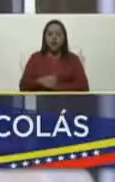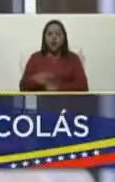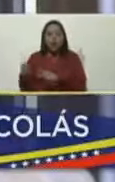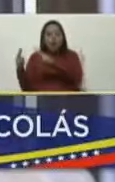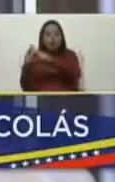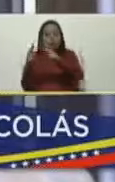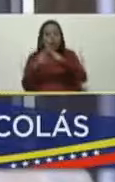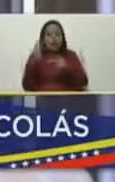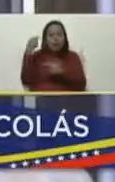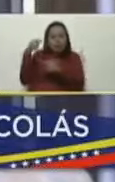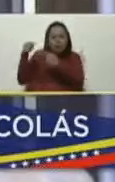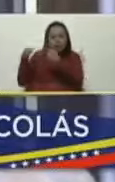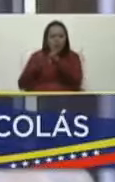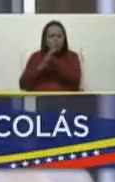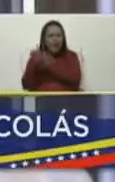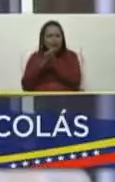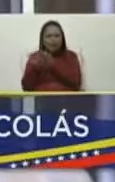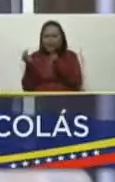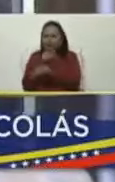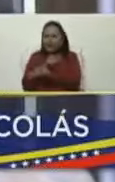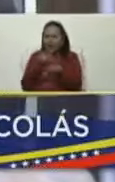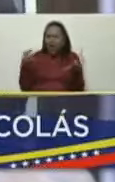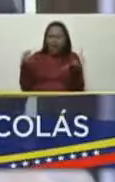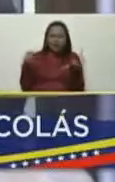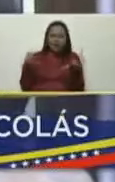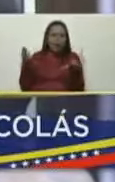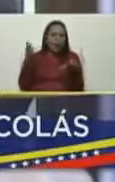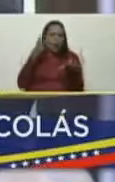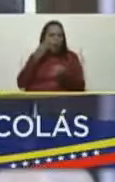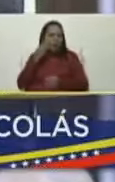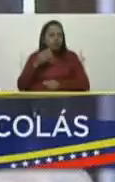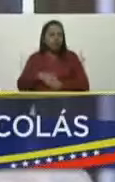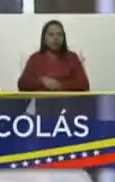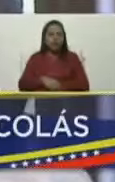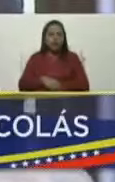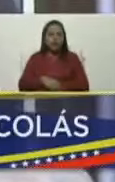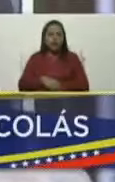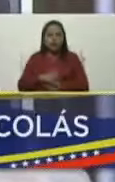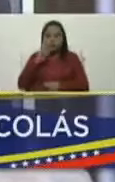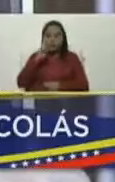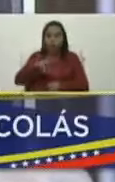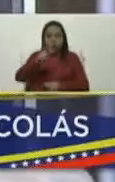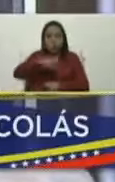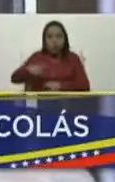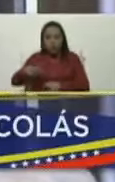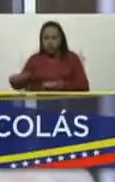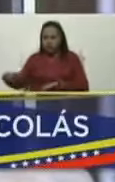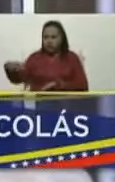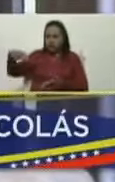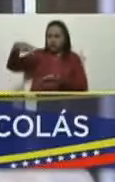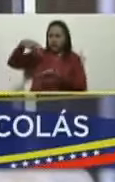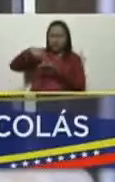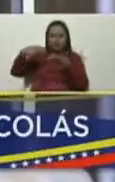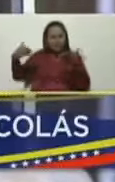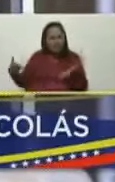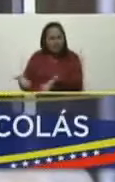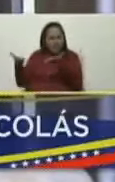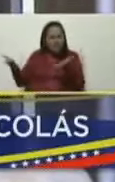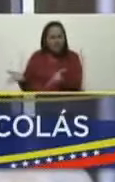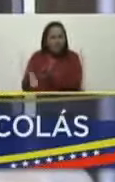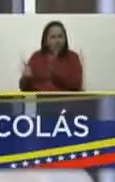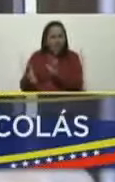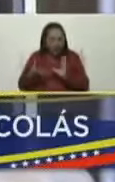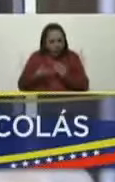experiencias extraordinarias, hemos visto cómo el pueblo se levanta, cómo con entusiasmo y de la mano de usted, que